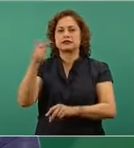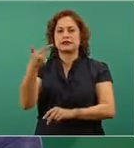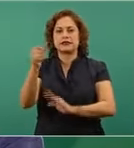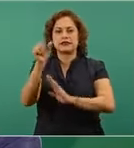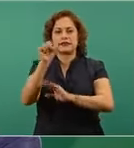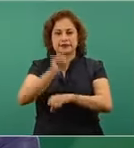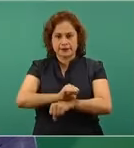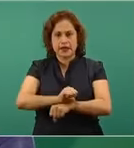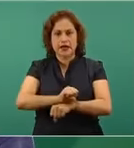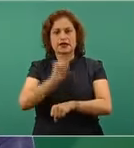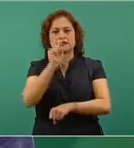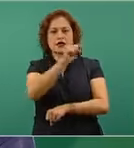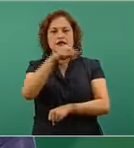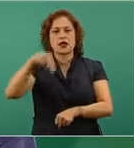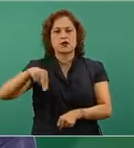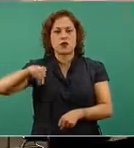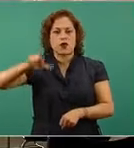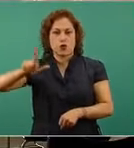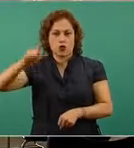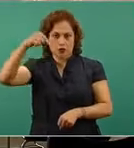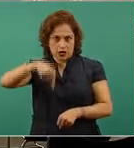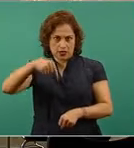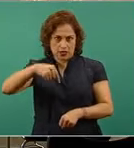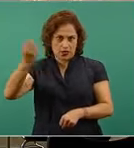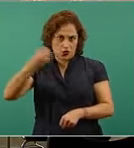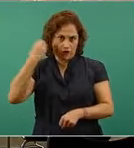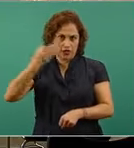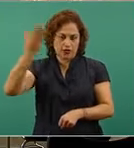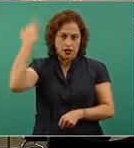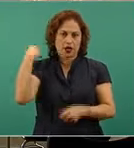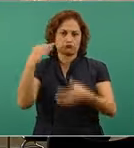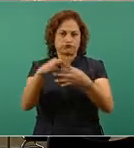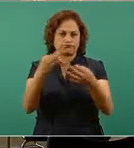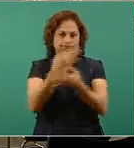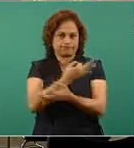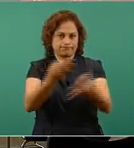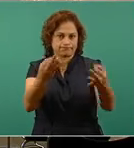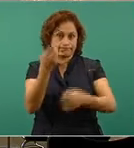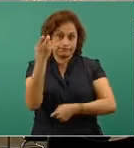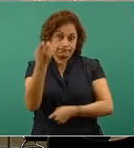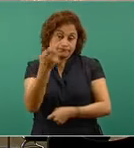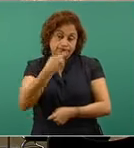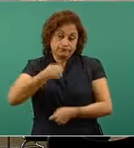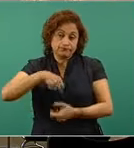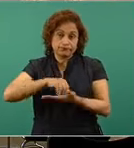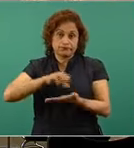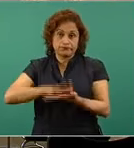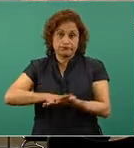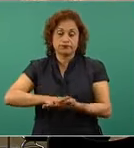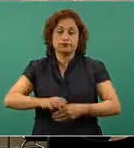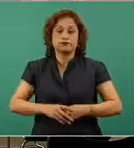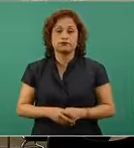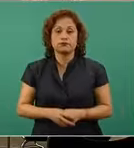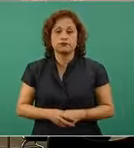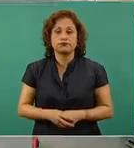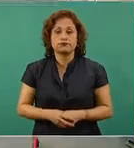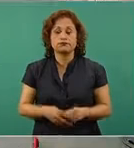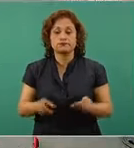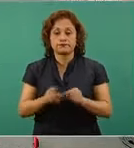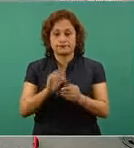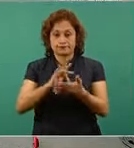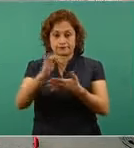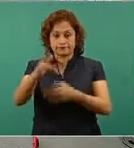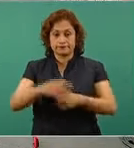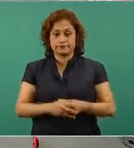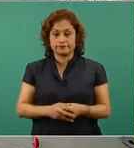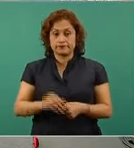ocurrió en Nuevo León y que comentamos aquí en la conferencia. Esas son las que hemos tenido hasta el momento. Muchas gracias.